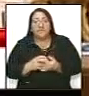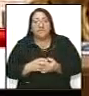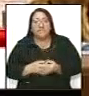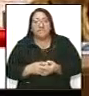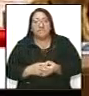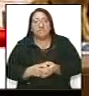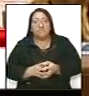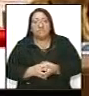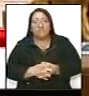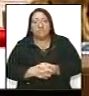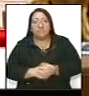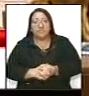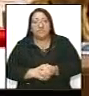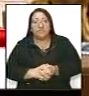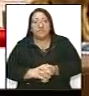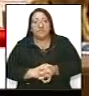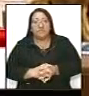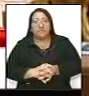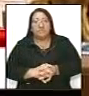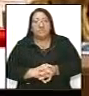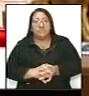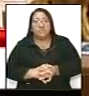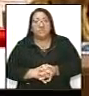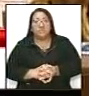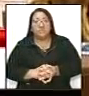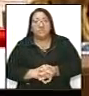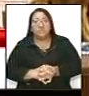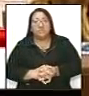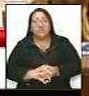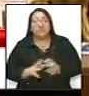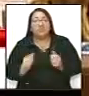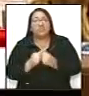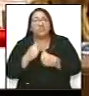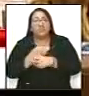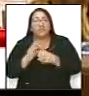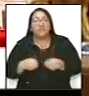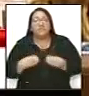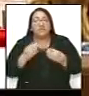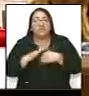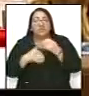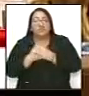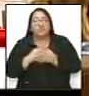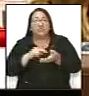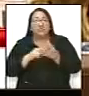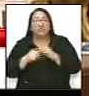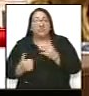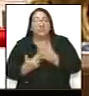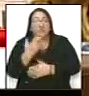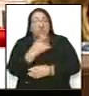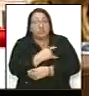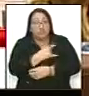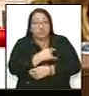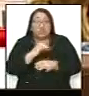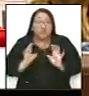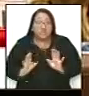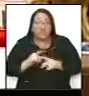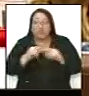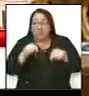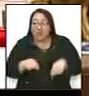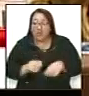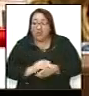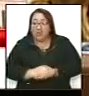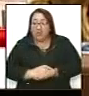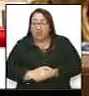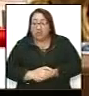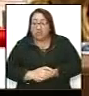ser, digamos, la nueva o la modalidad para entregar los recursos que le correspondían a la nueva universidad. Sin embargo, aquí